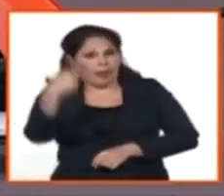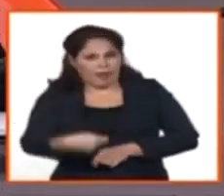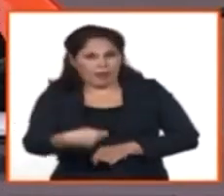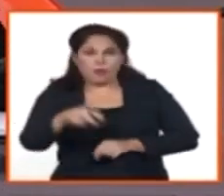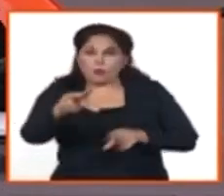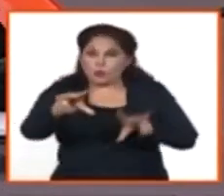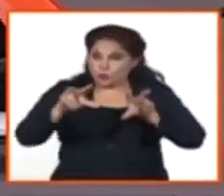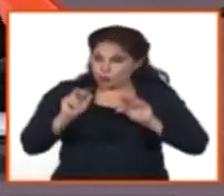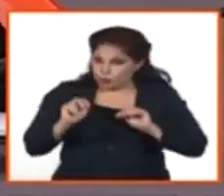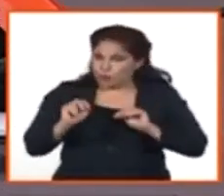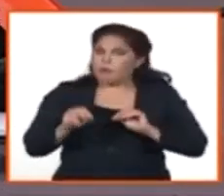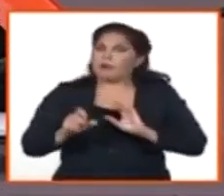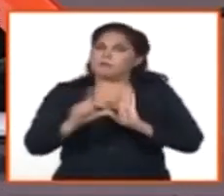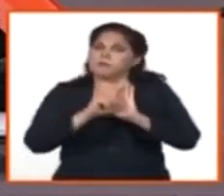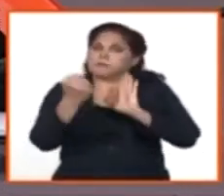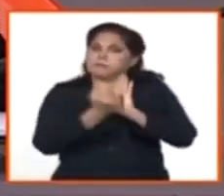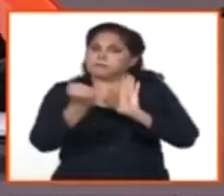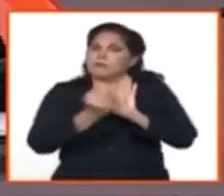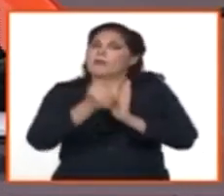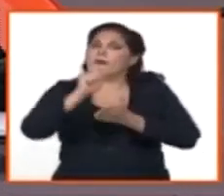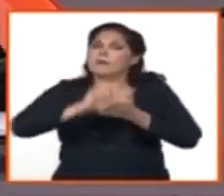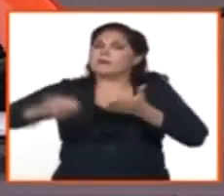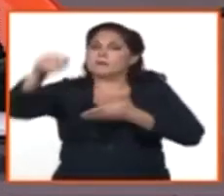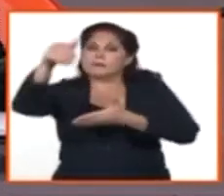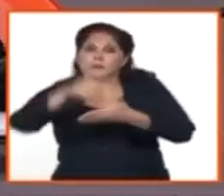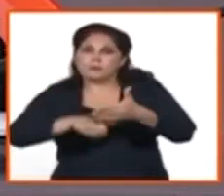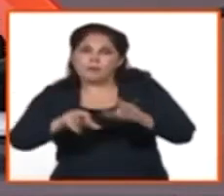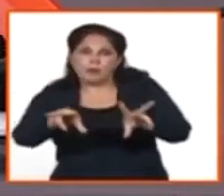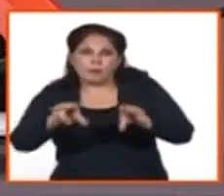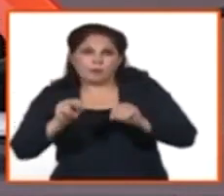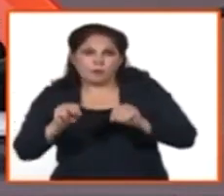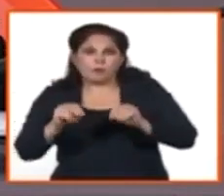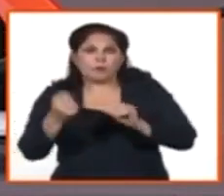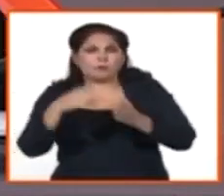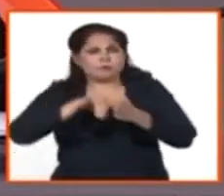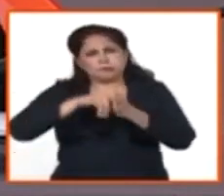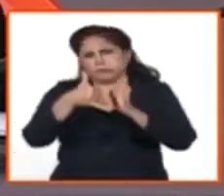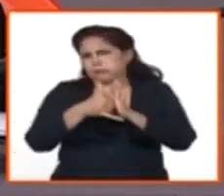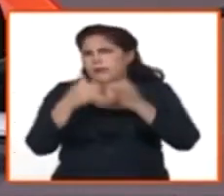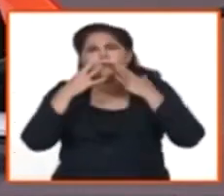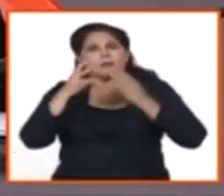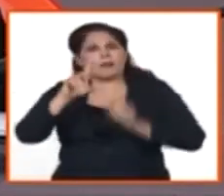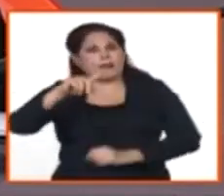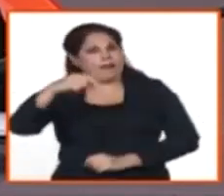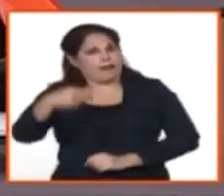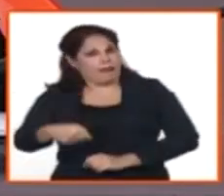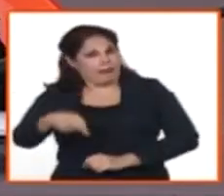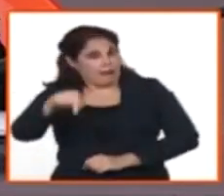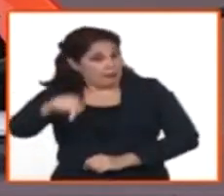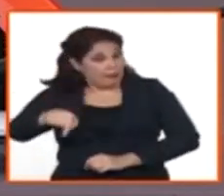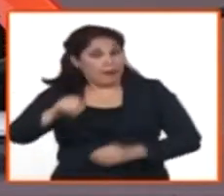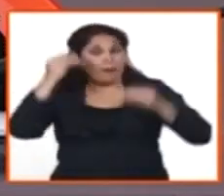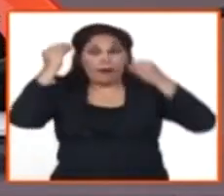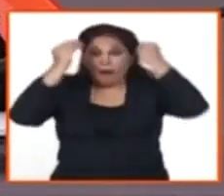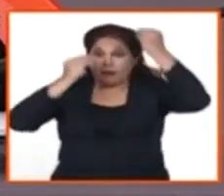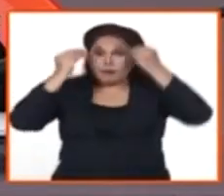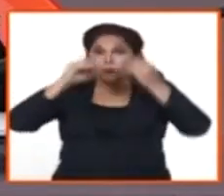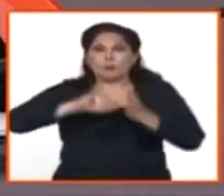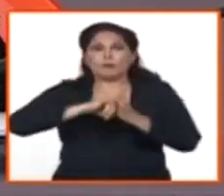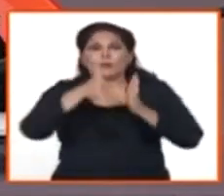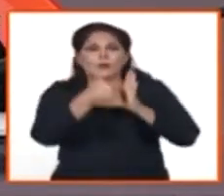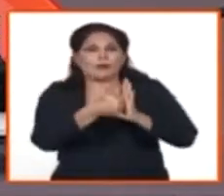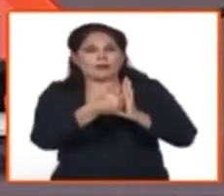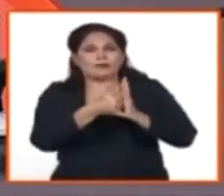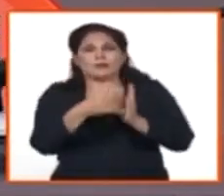Asamblea Nacional del Poder Popular, uno de los proyectos de leyes que estará en discusión es este proyecto de ley de